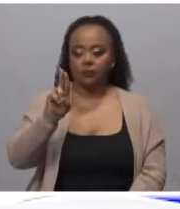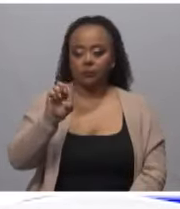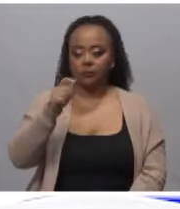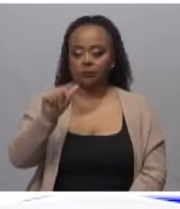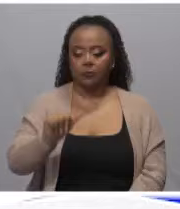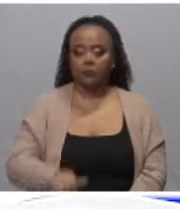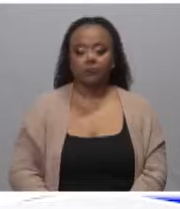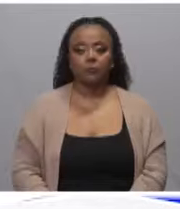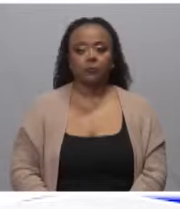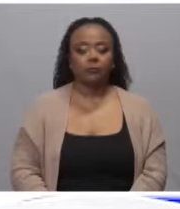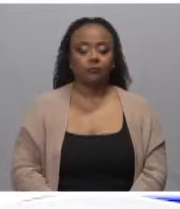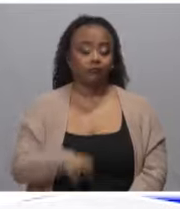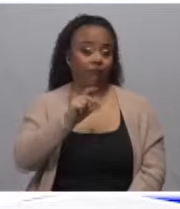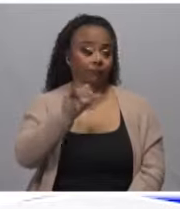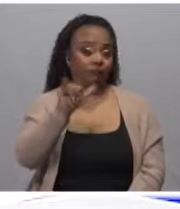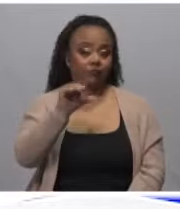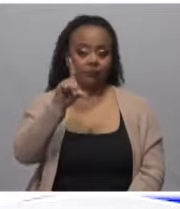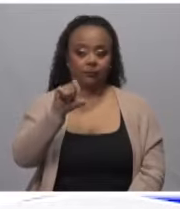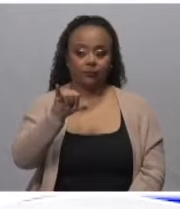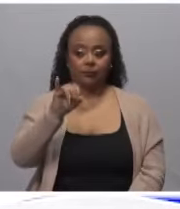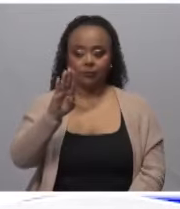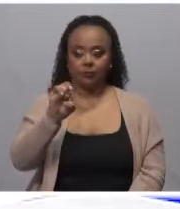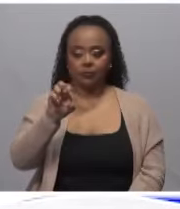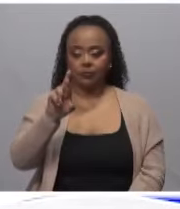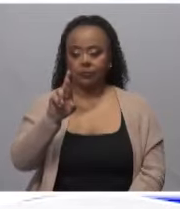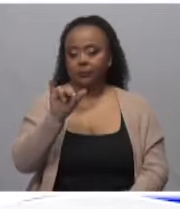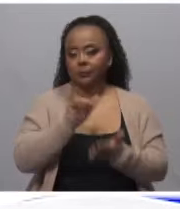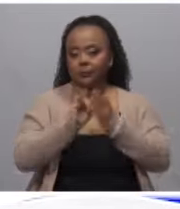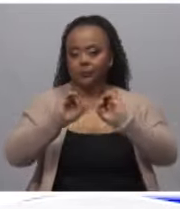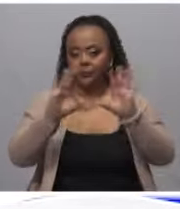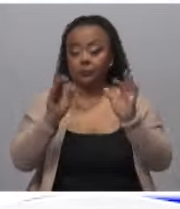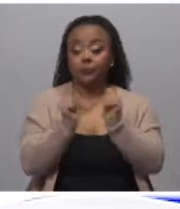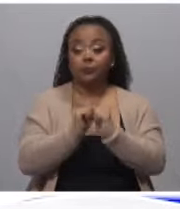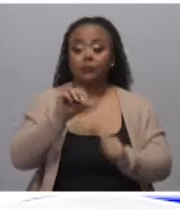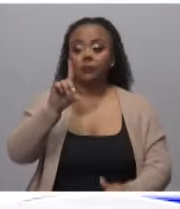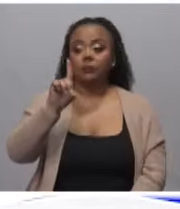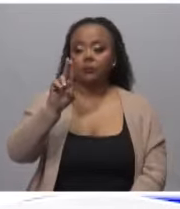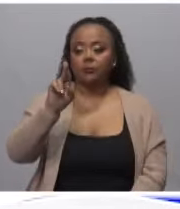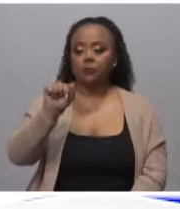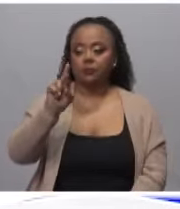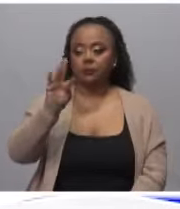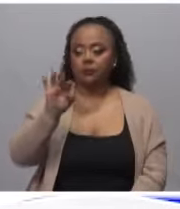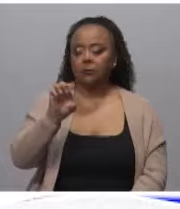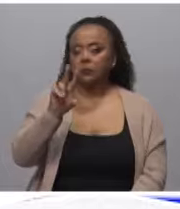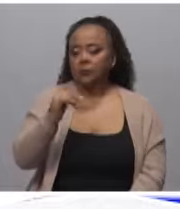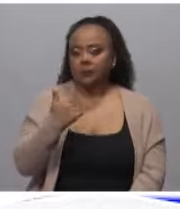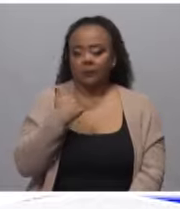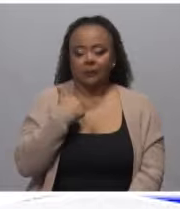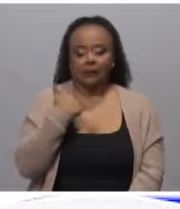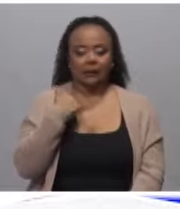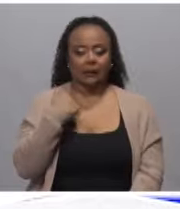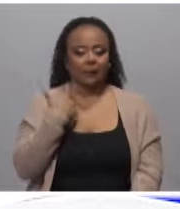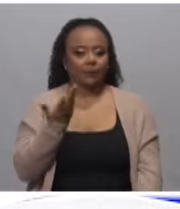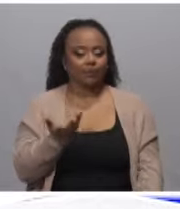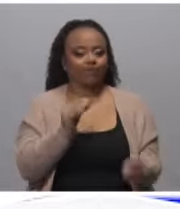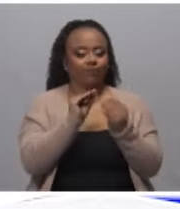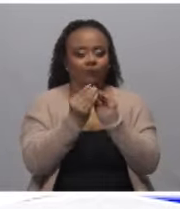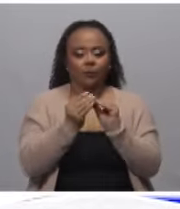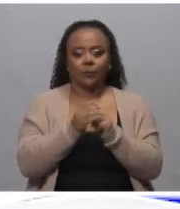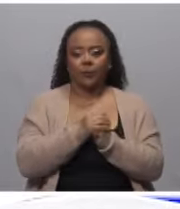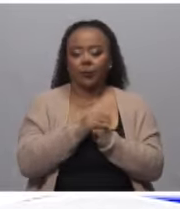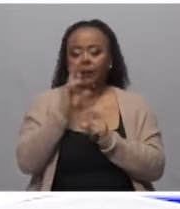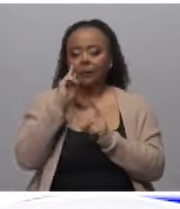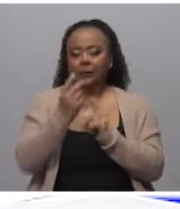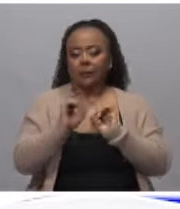y que no es el mismo Deer eso eso es claro con Duarte no tengo tal vez lo las cifras o o la